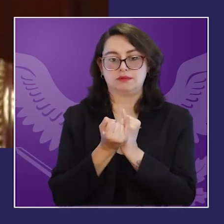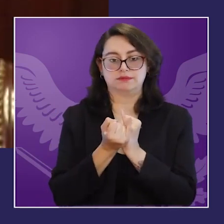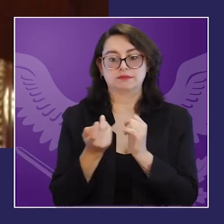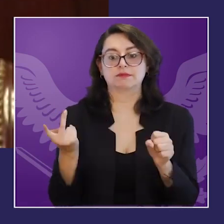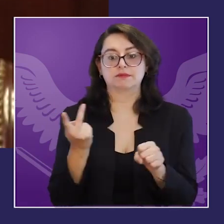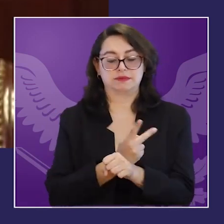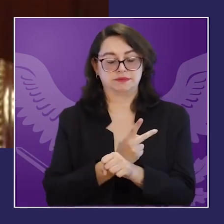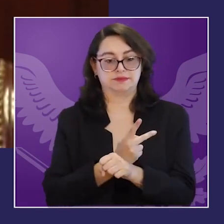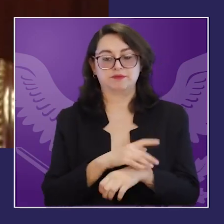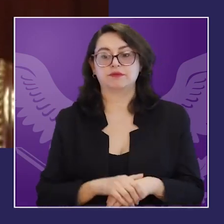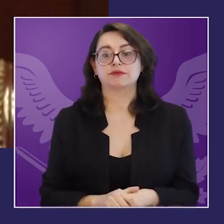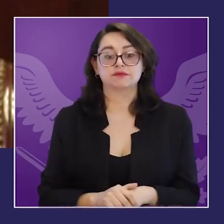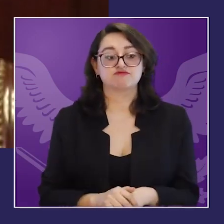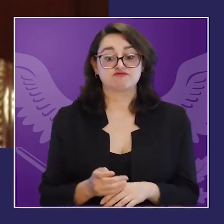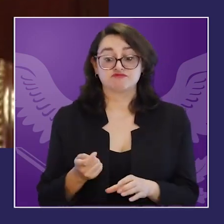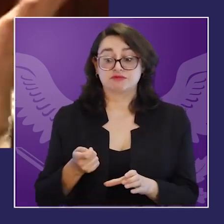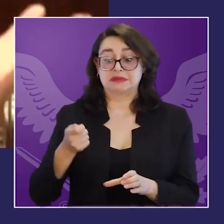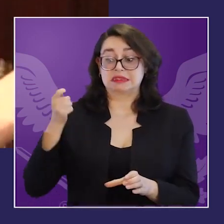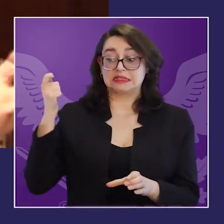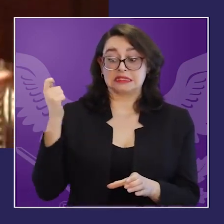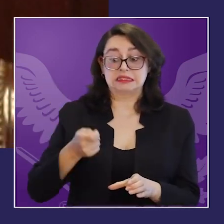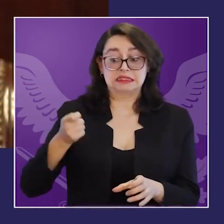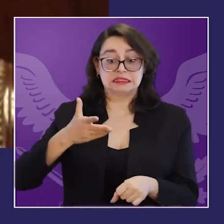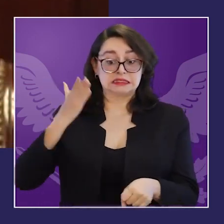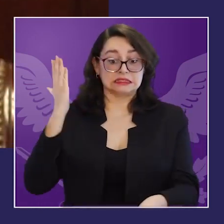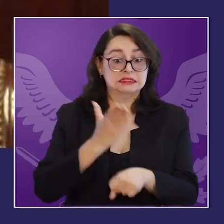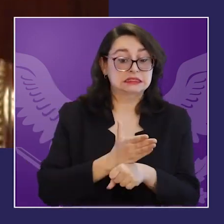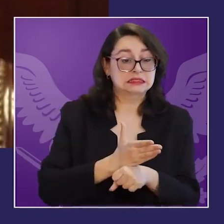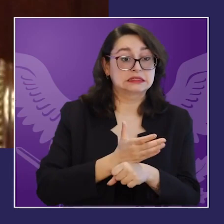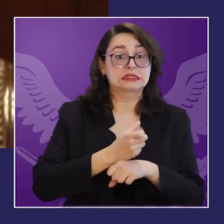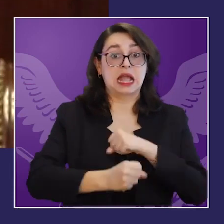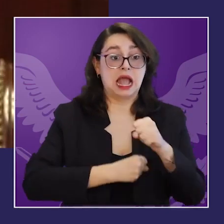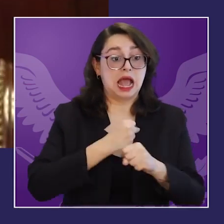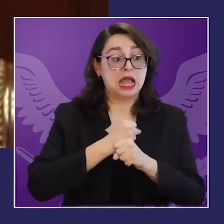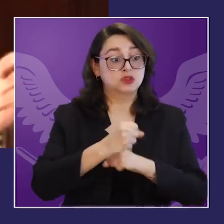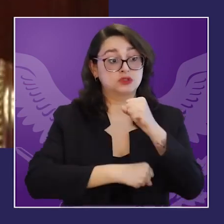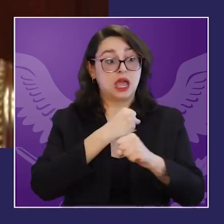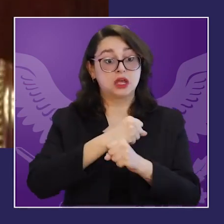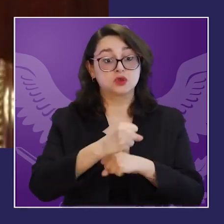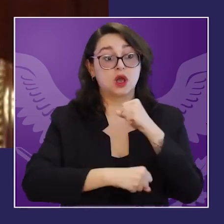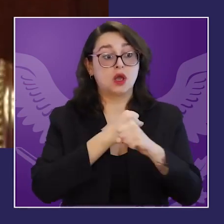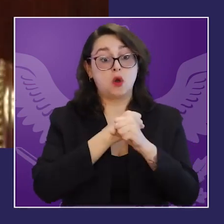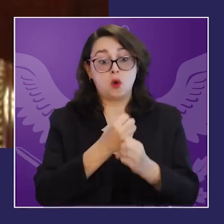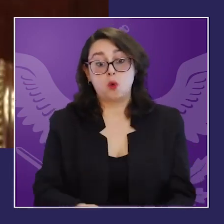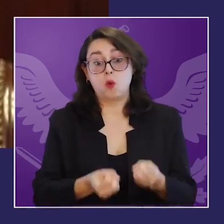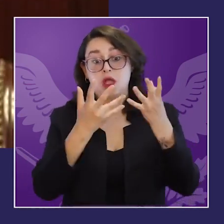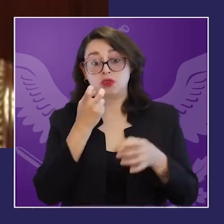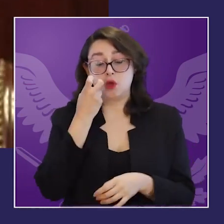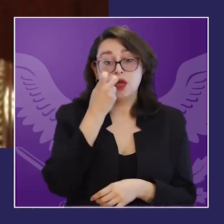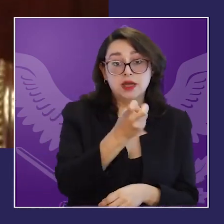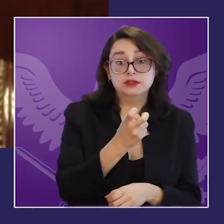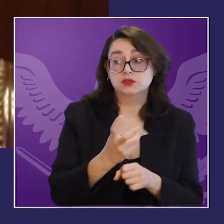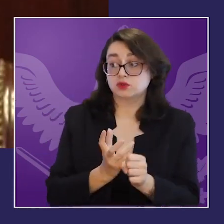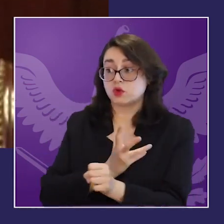no porque aumente las penas. Con ELA y con la organización de la Articulación Regional Feminista